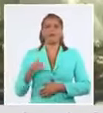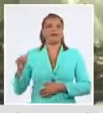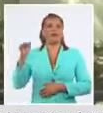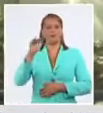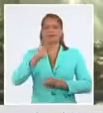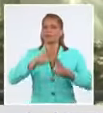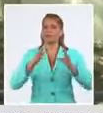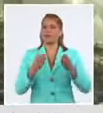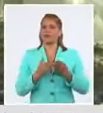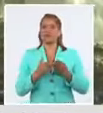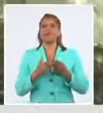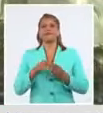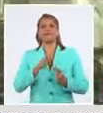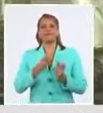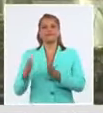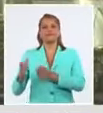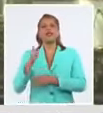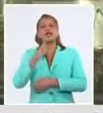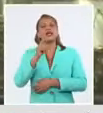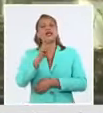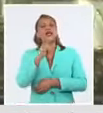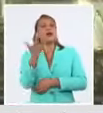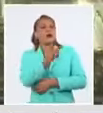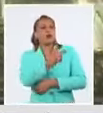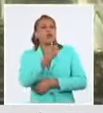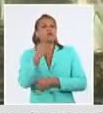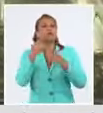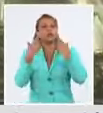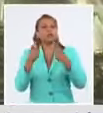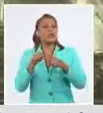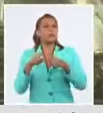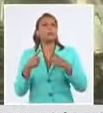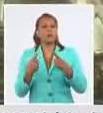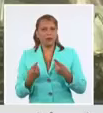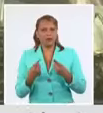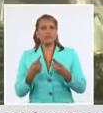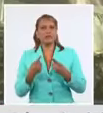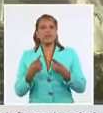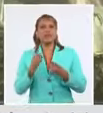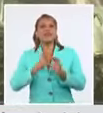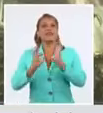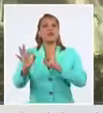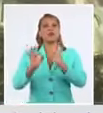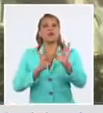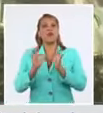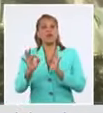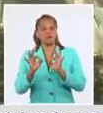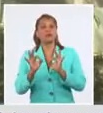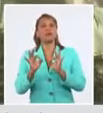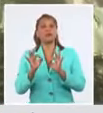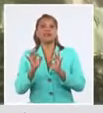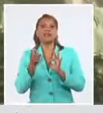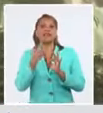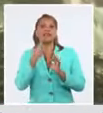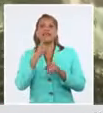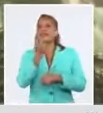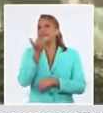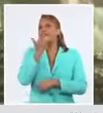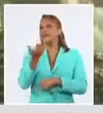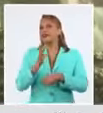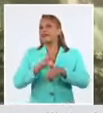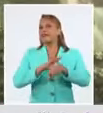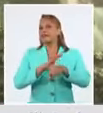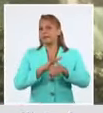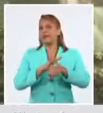vacuna es importante, ¿por qué? Porque ayuda a prevenir la enfermedad y todos los problemas que hay en el mundo.